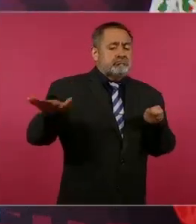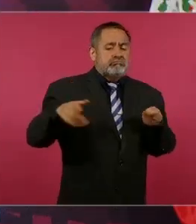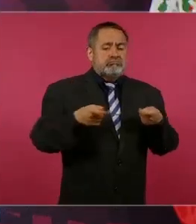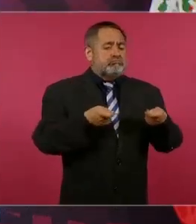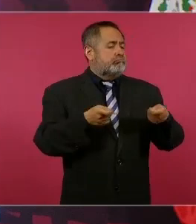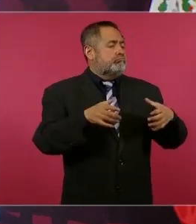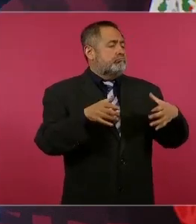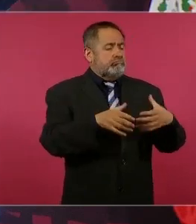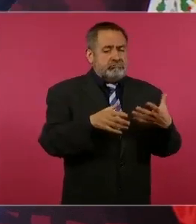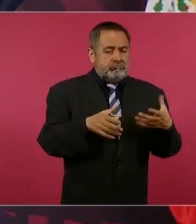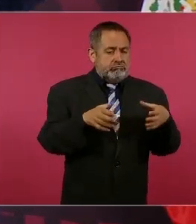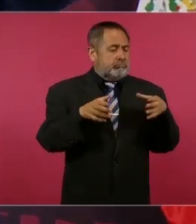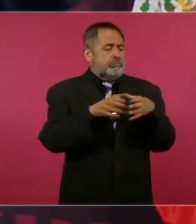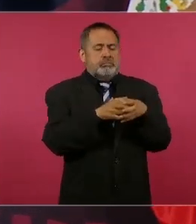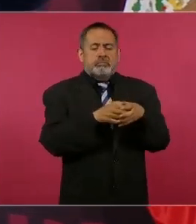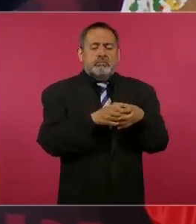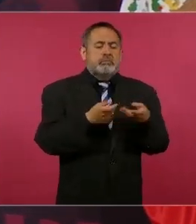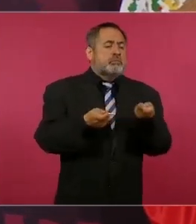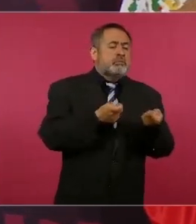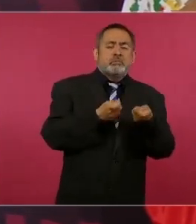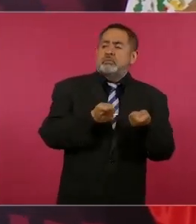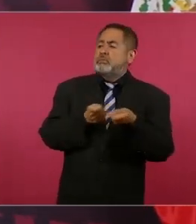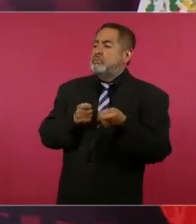Había el dominio de una oligarquía